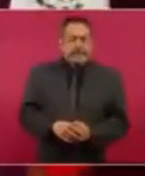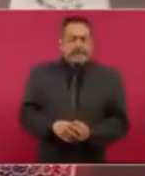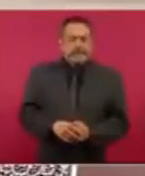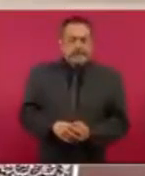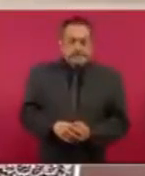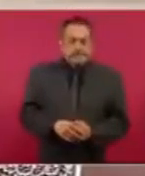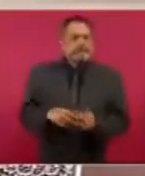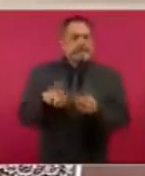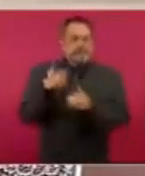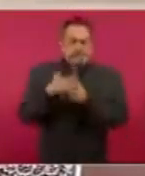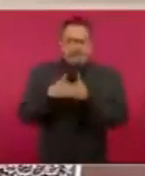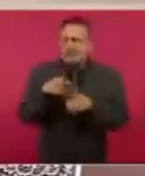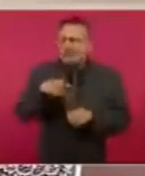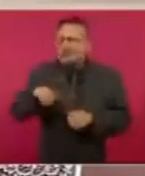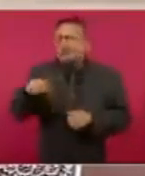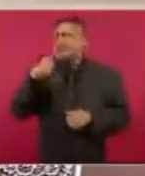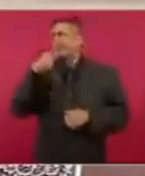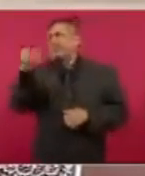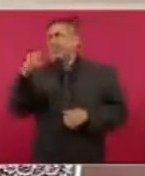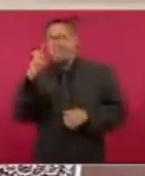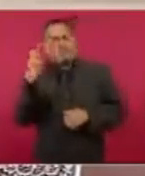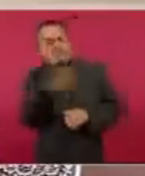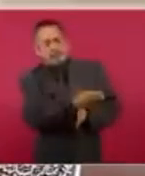se va a presentar denuncia.